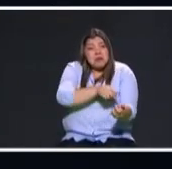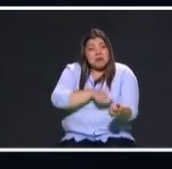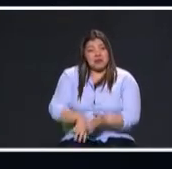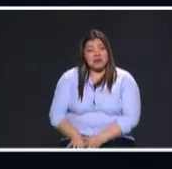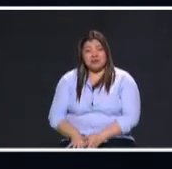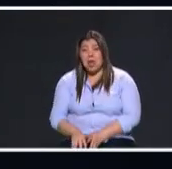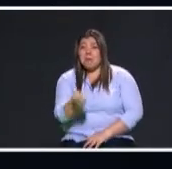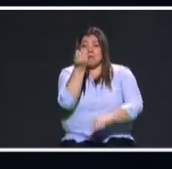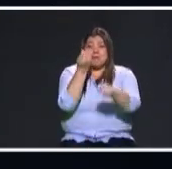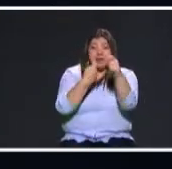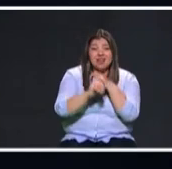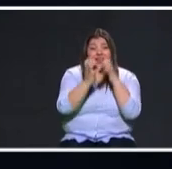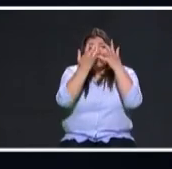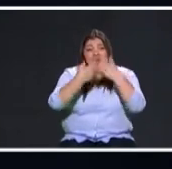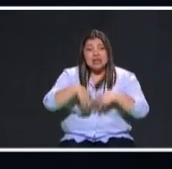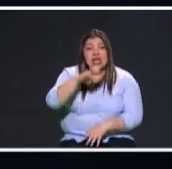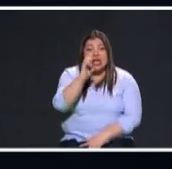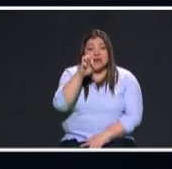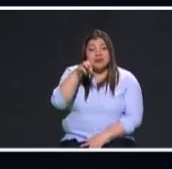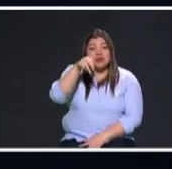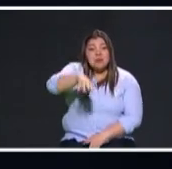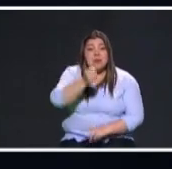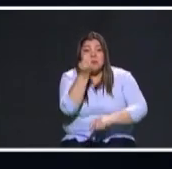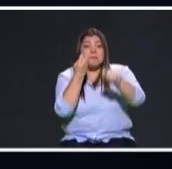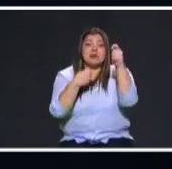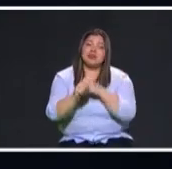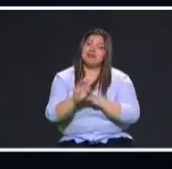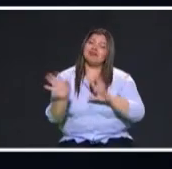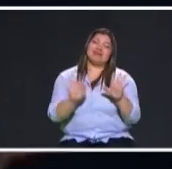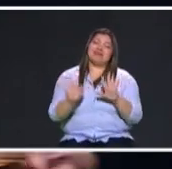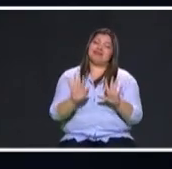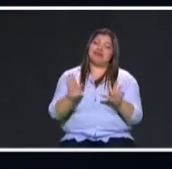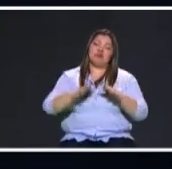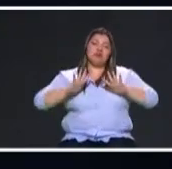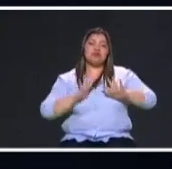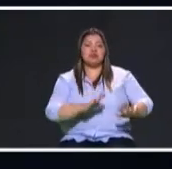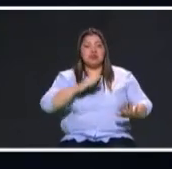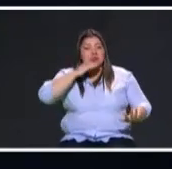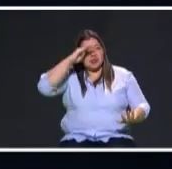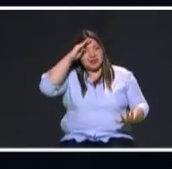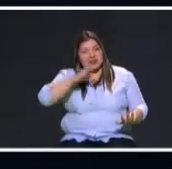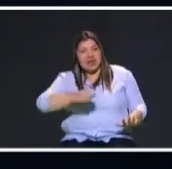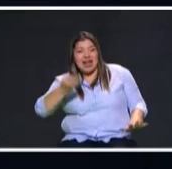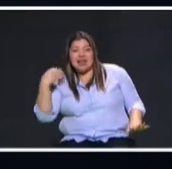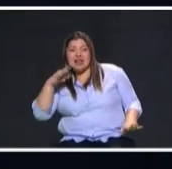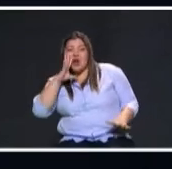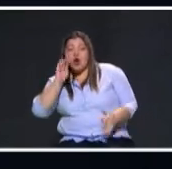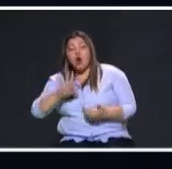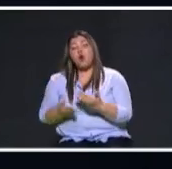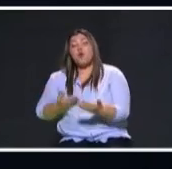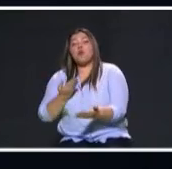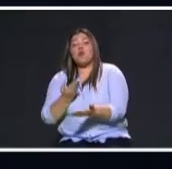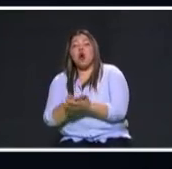venta de empresas públicas de medellín ni parte de su componente accionario como ha propuesto el candidato alfredo ramos para